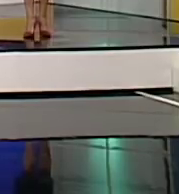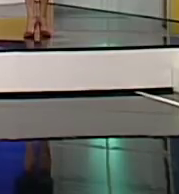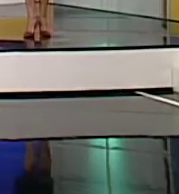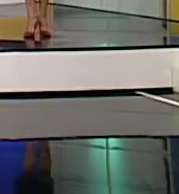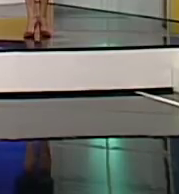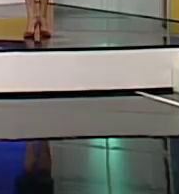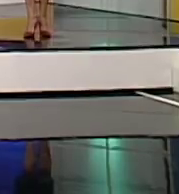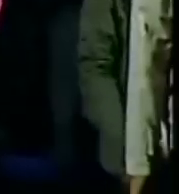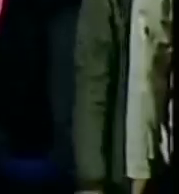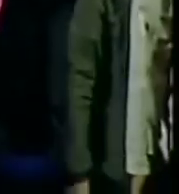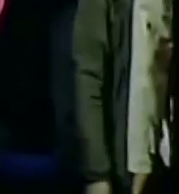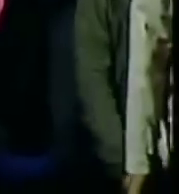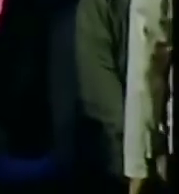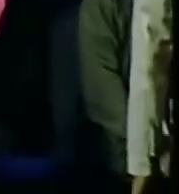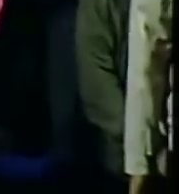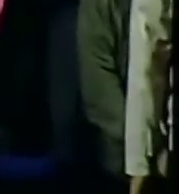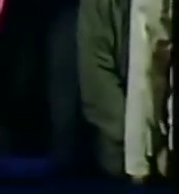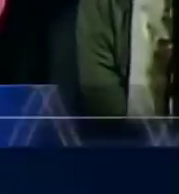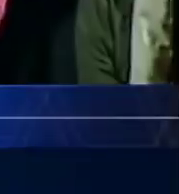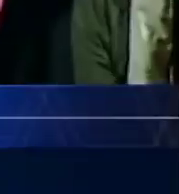humanitario.